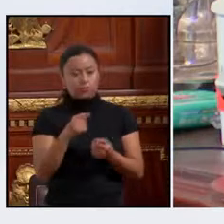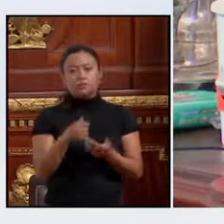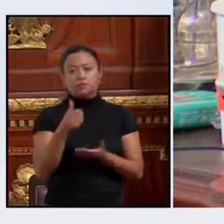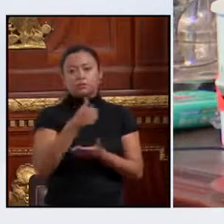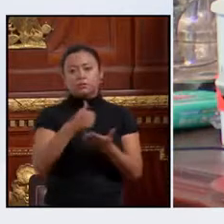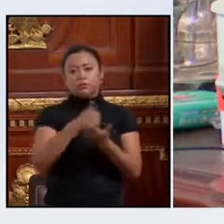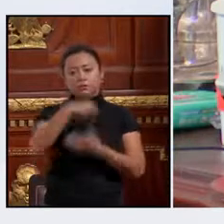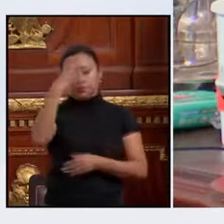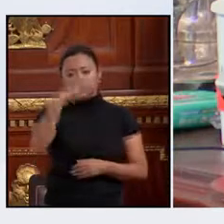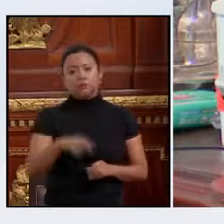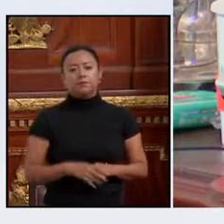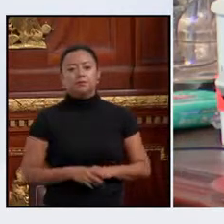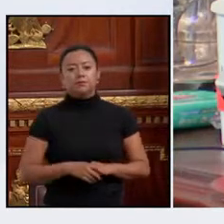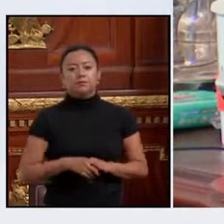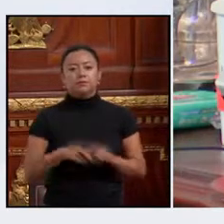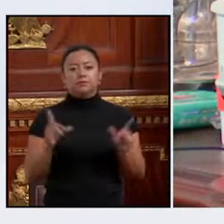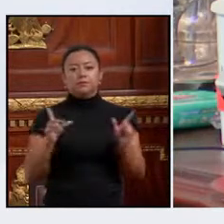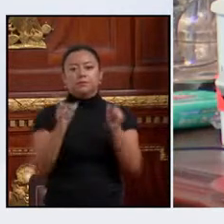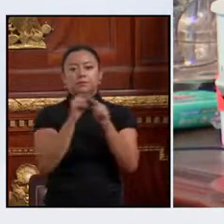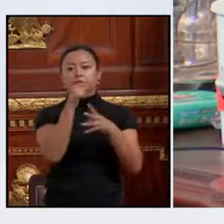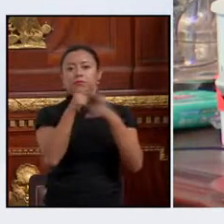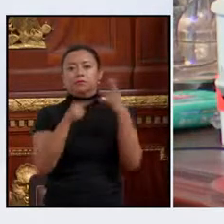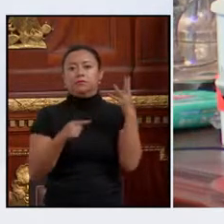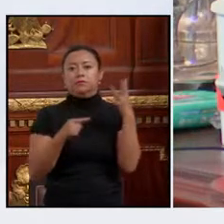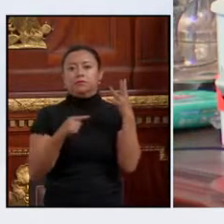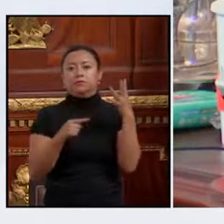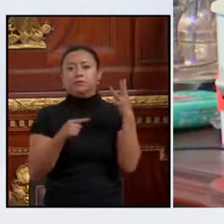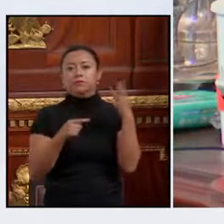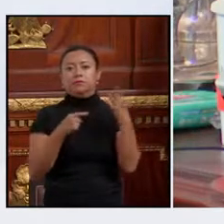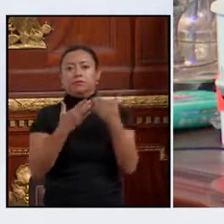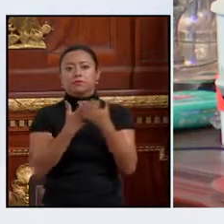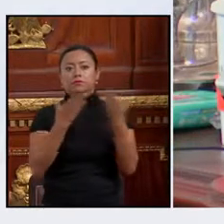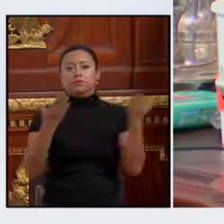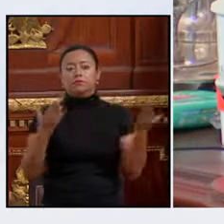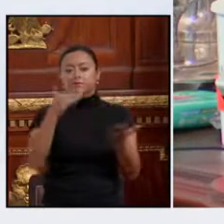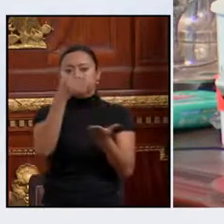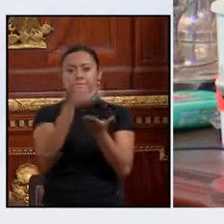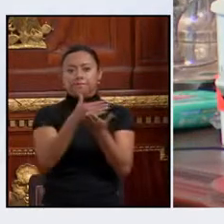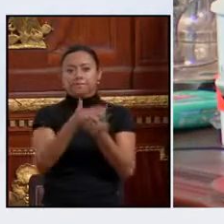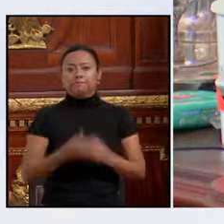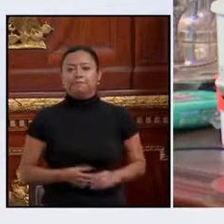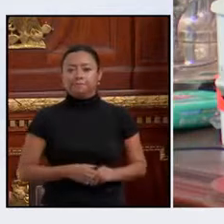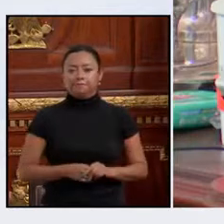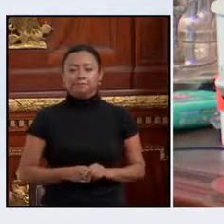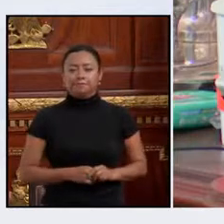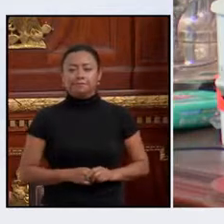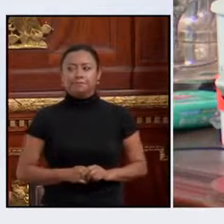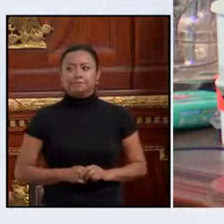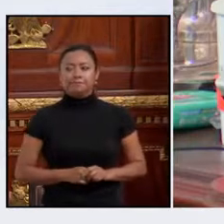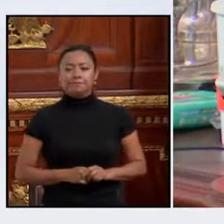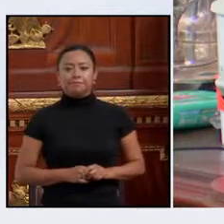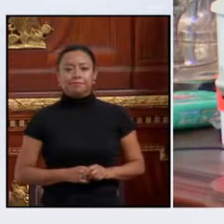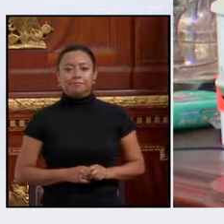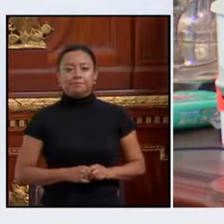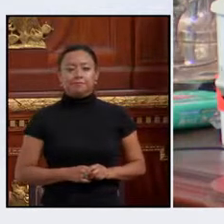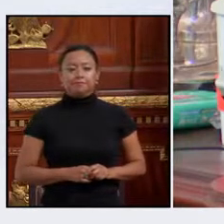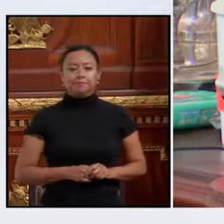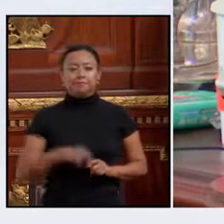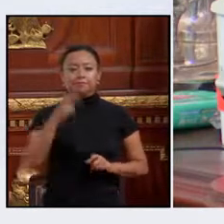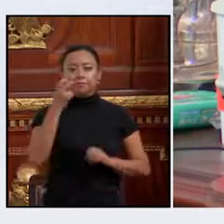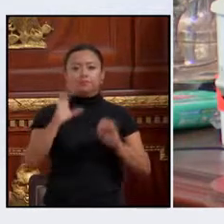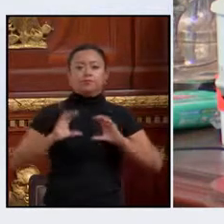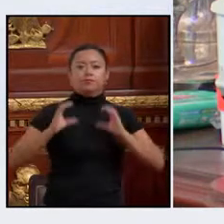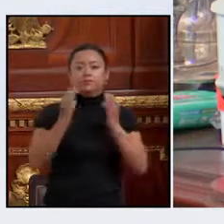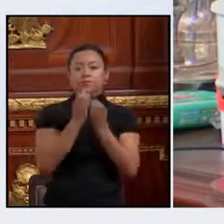Agotados los asuntos en cartera, procedemos a la clausura. El Congreso de la Ciudad de México,